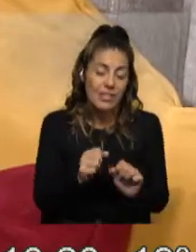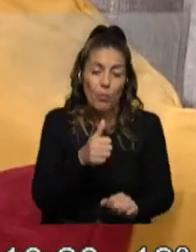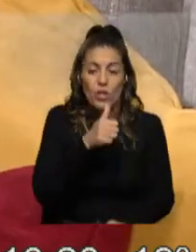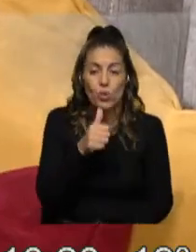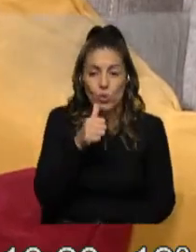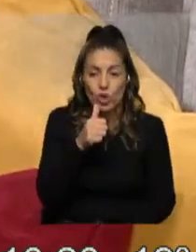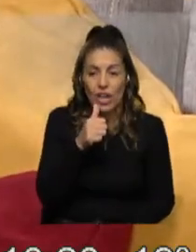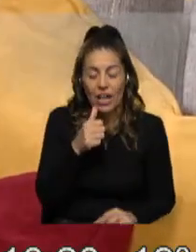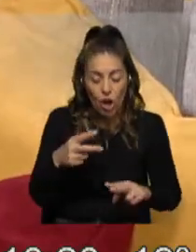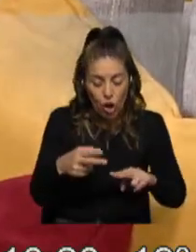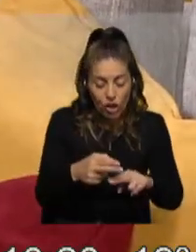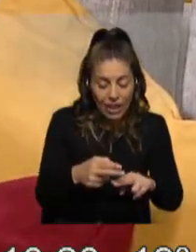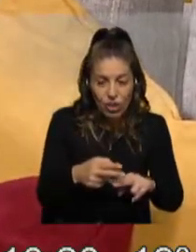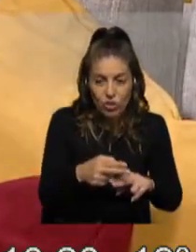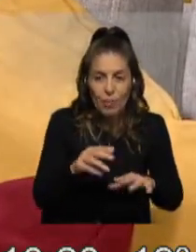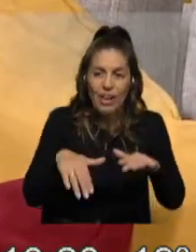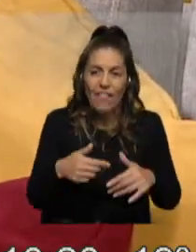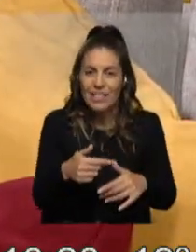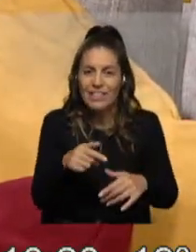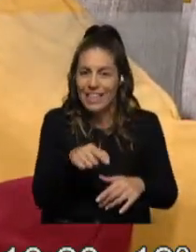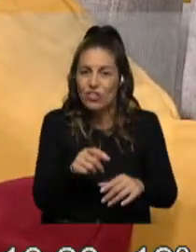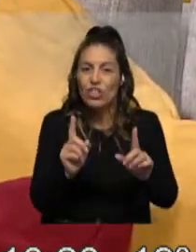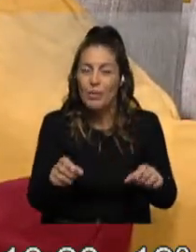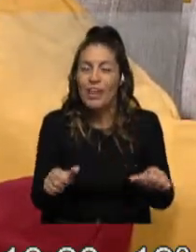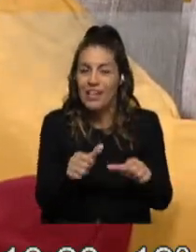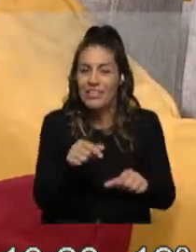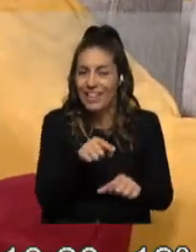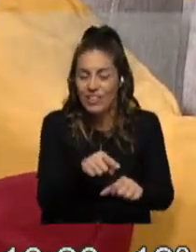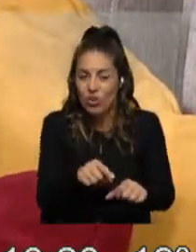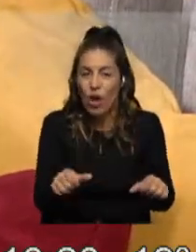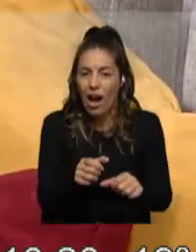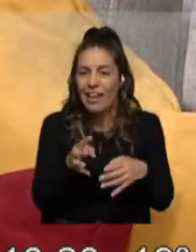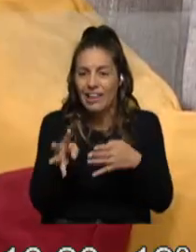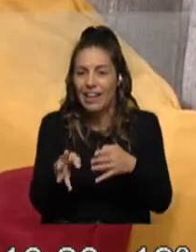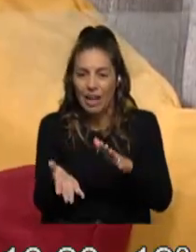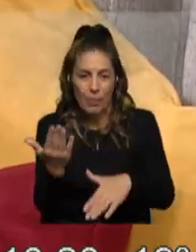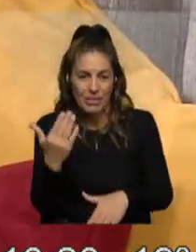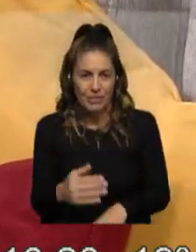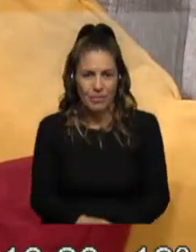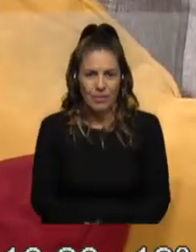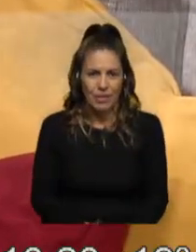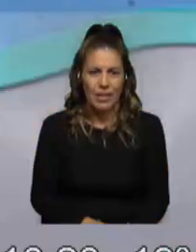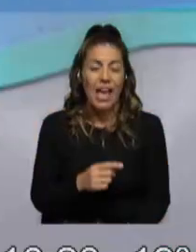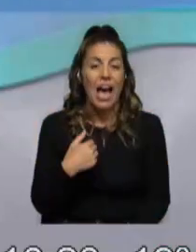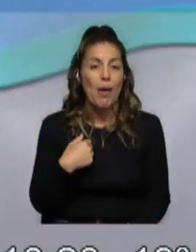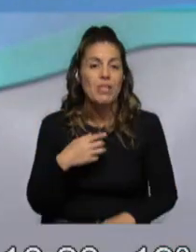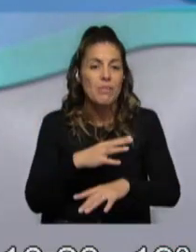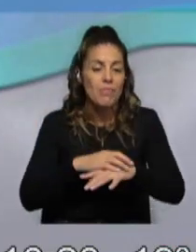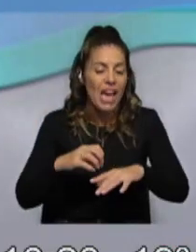plazo cortándole las uñas, pero a veces es solucionar la causa que le genera esto. Si no, es como... A mí me araña porque dejo de acariciarla, por